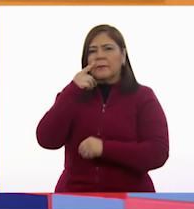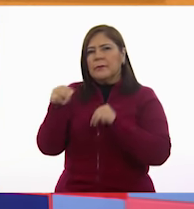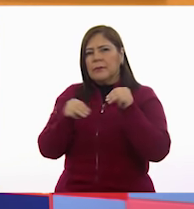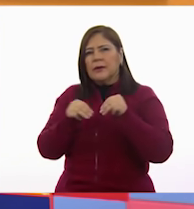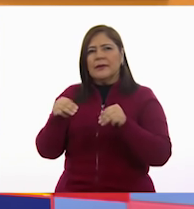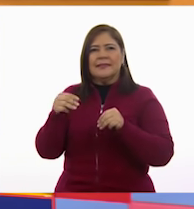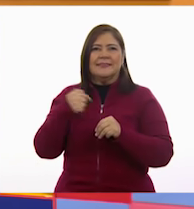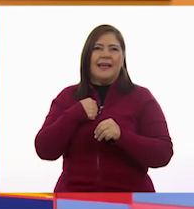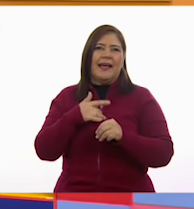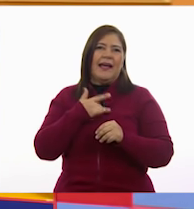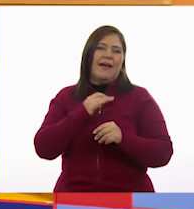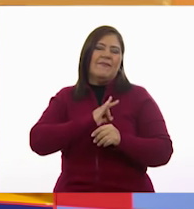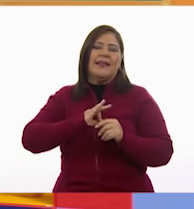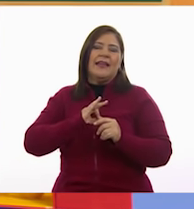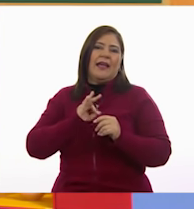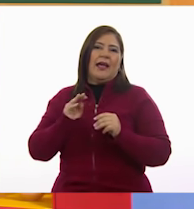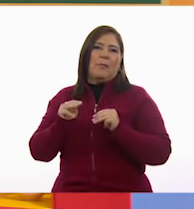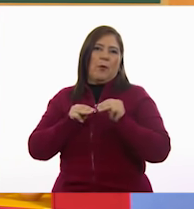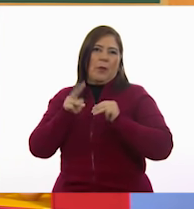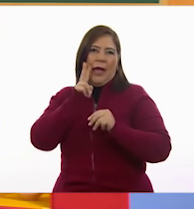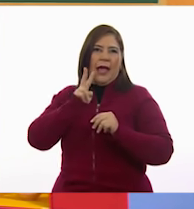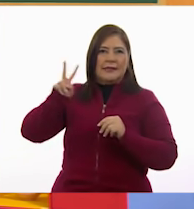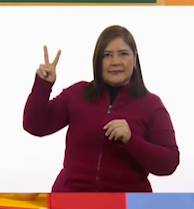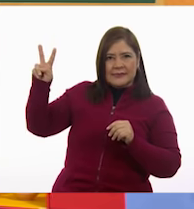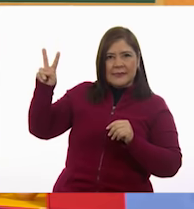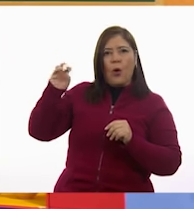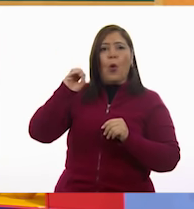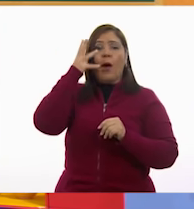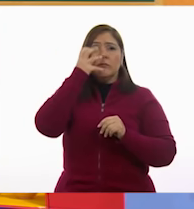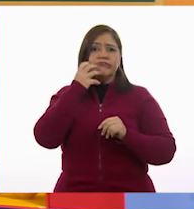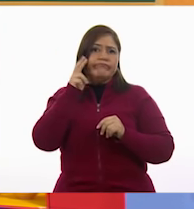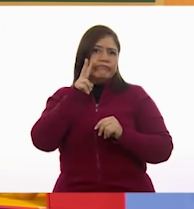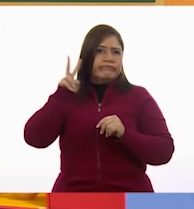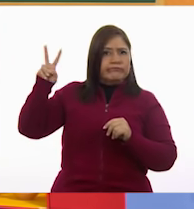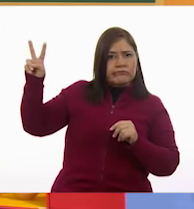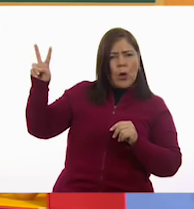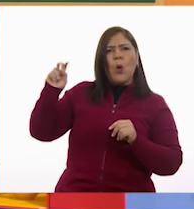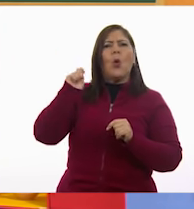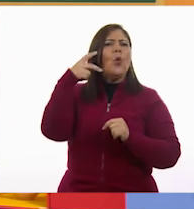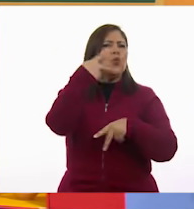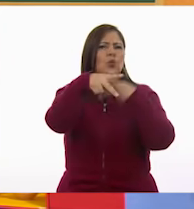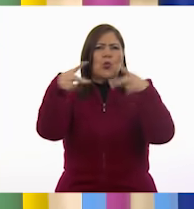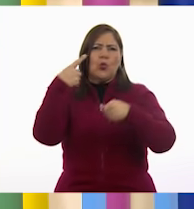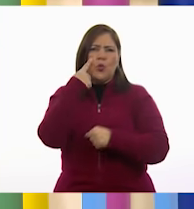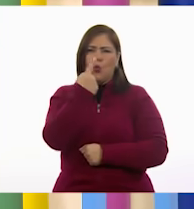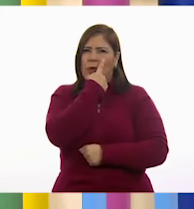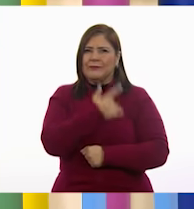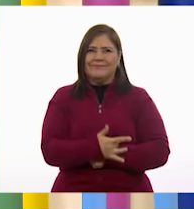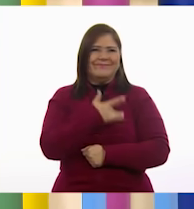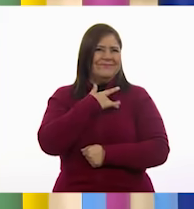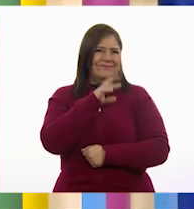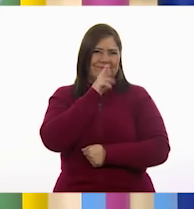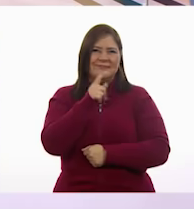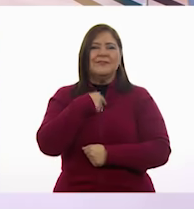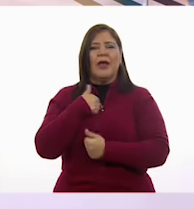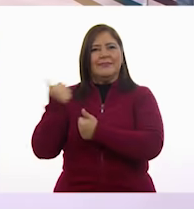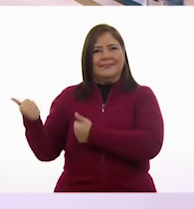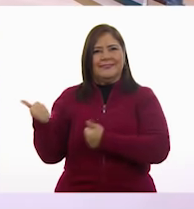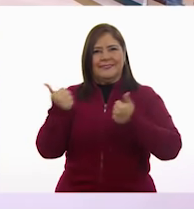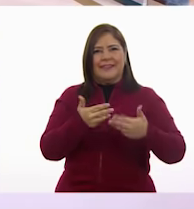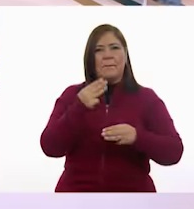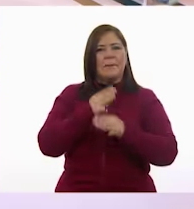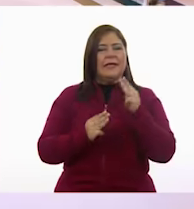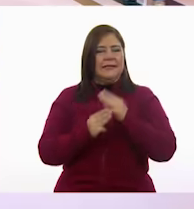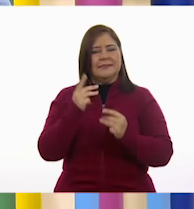puedo quedarme así. Si estaba triste, me puedo quedar así. No sé, la posición que tú quieras, ¿de acuerdo? Okay. Voy por el material. ¿Qué posición